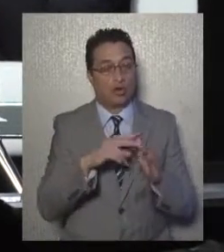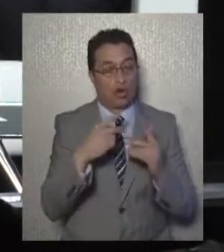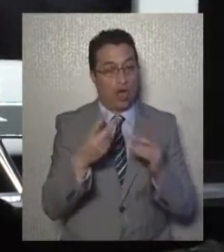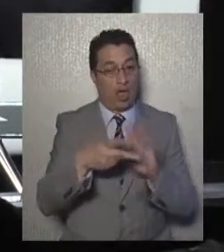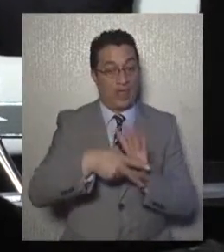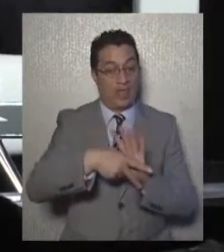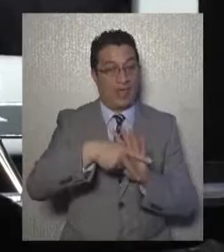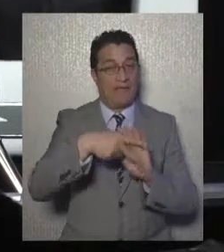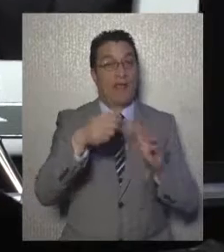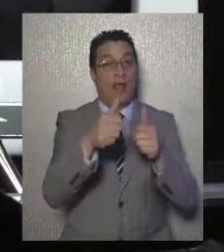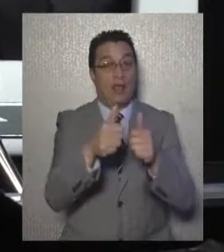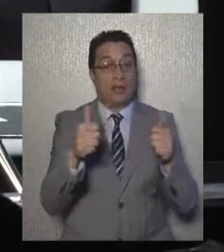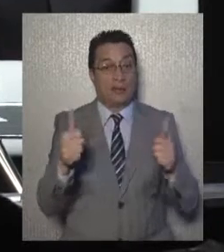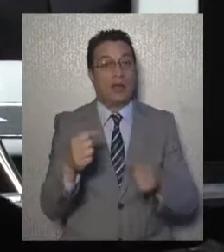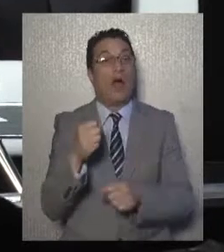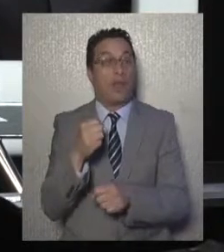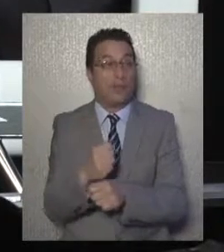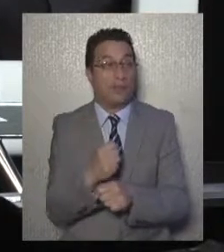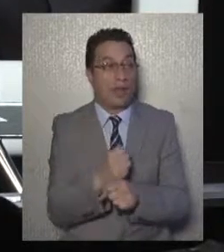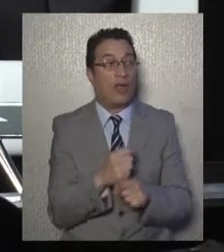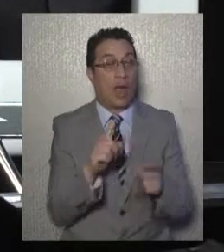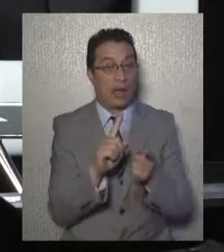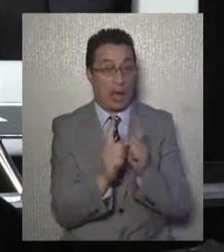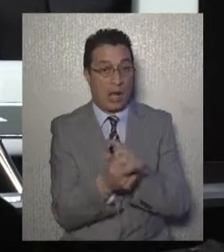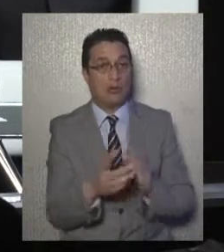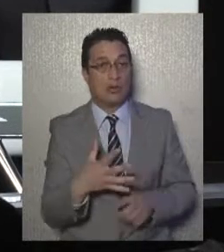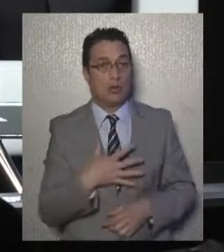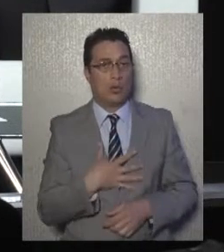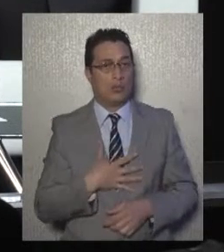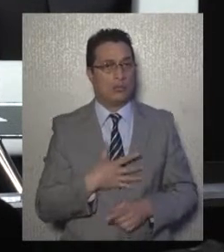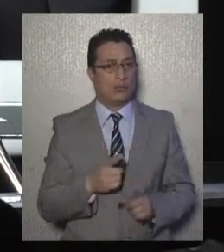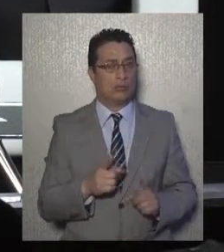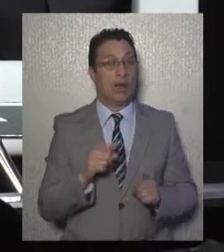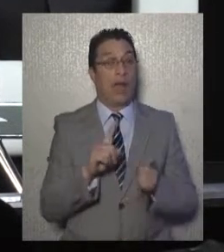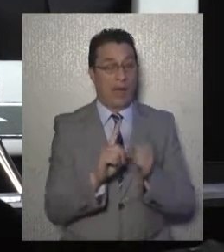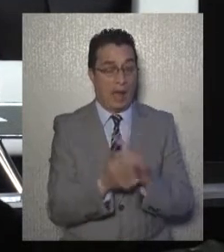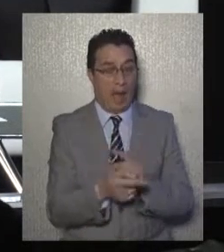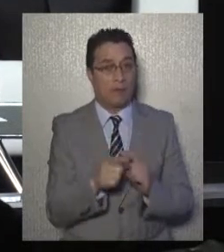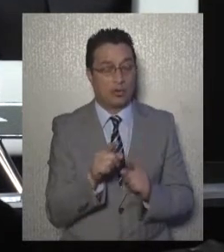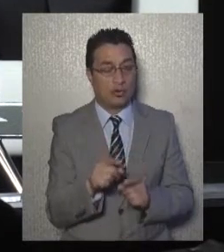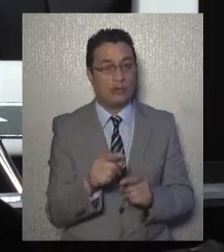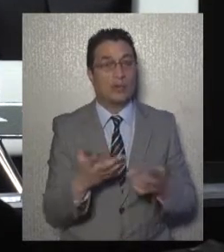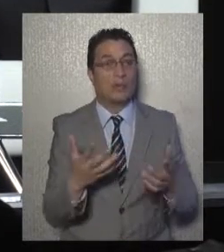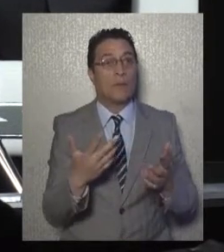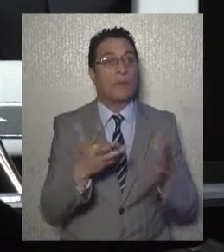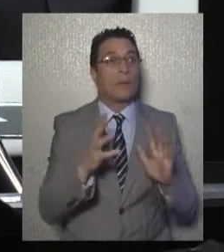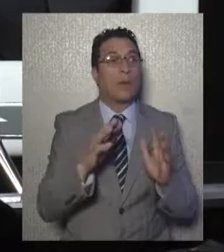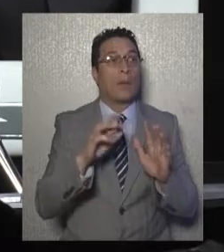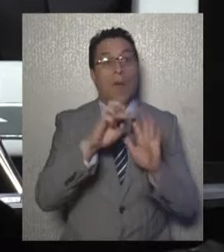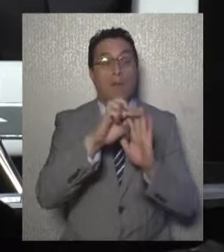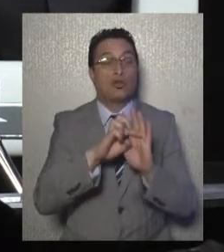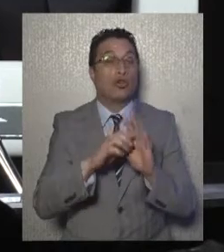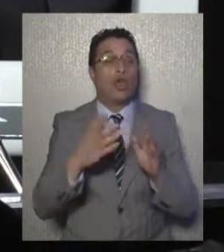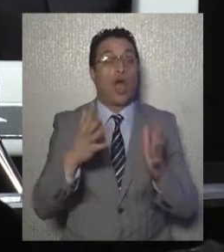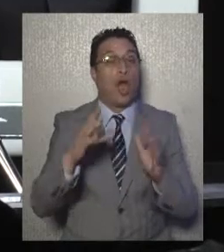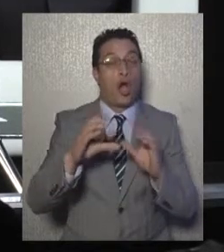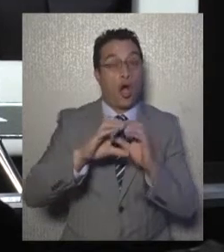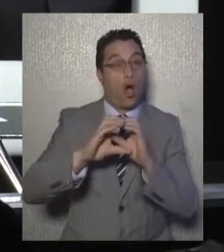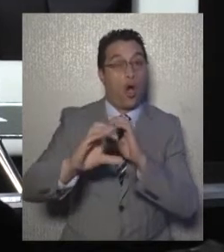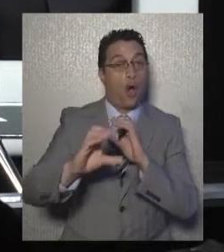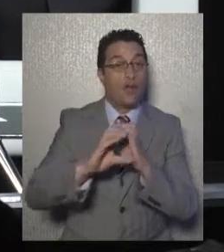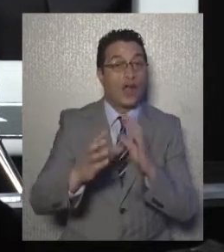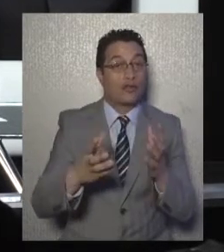nivel directivo, a nivel de los trabajadores, al cambio. Todo esto pasa por cambio. Yo dirijo medios de comunicación y estamos